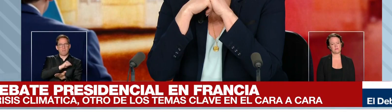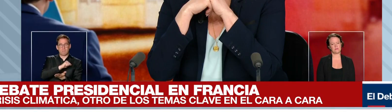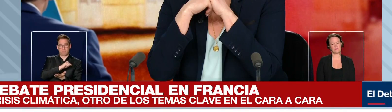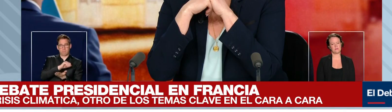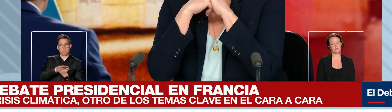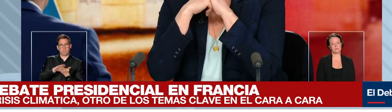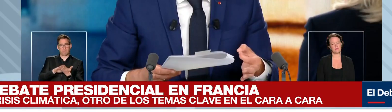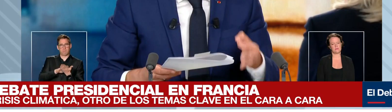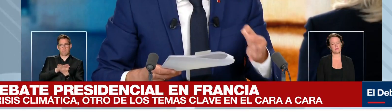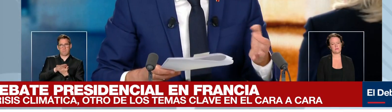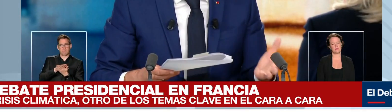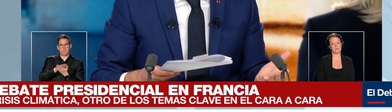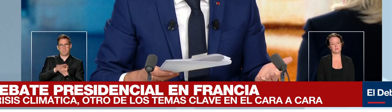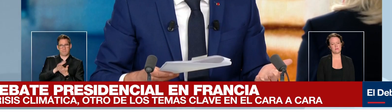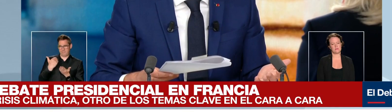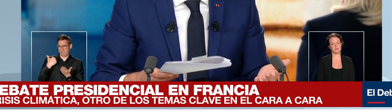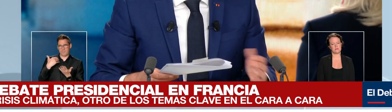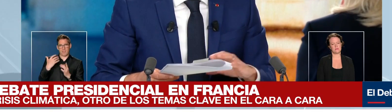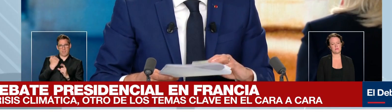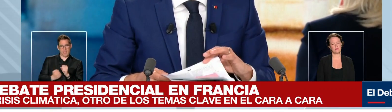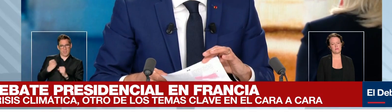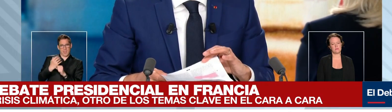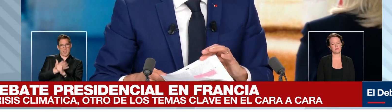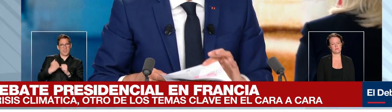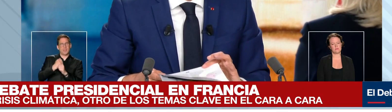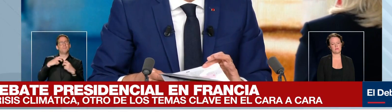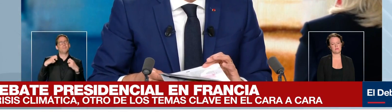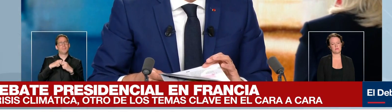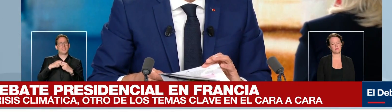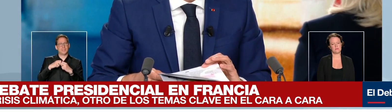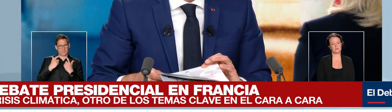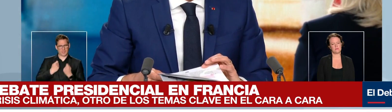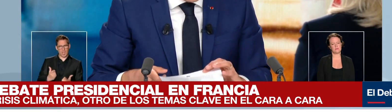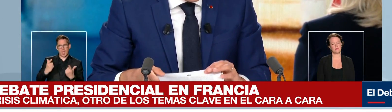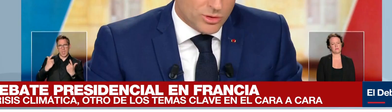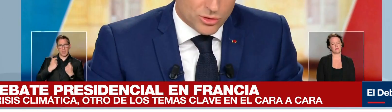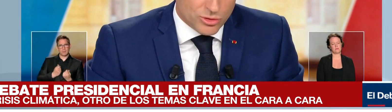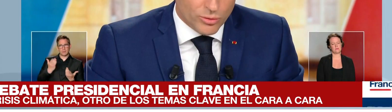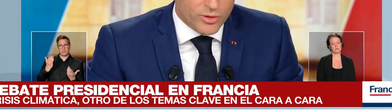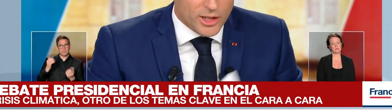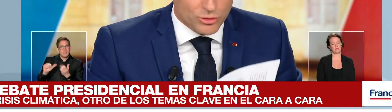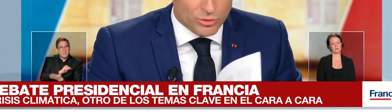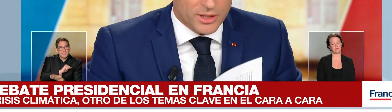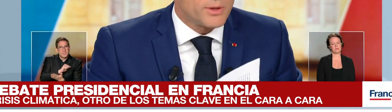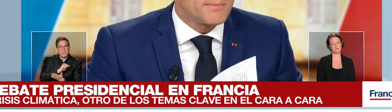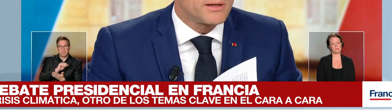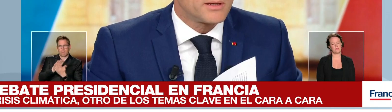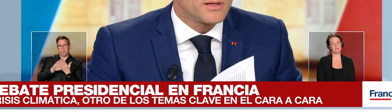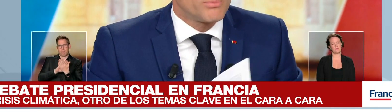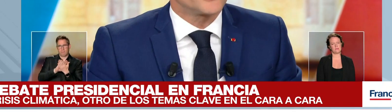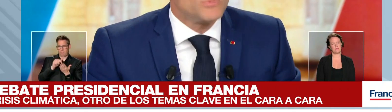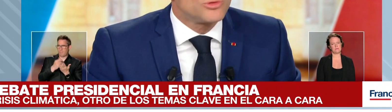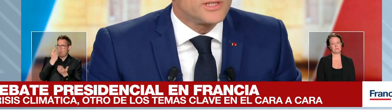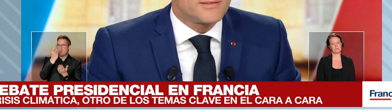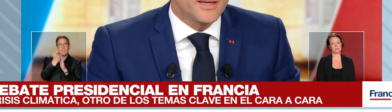además desmontarlas. Usted va a desmontar las eólicas, lo que cuesta un dinero increíble. Entonces, creo que